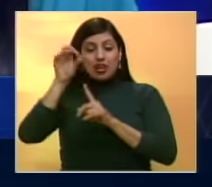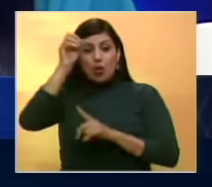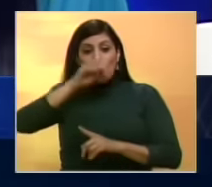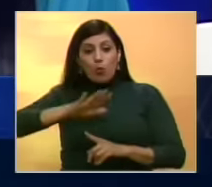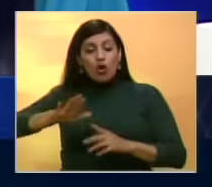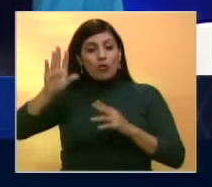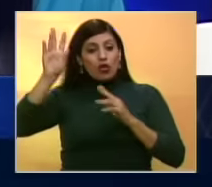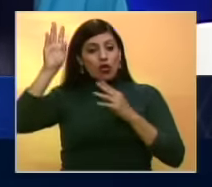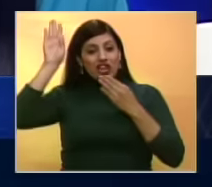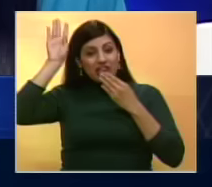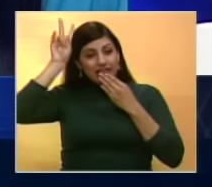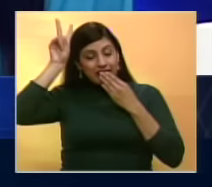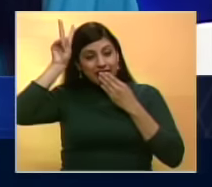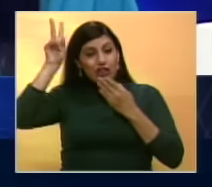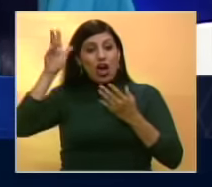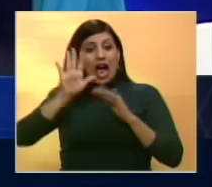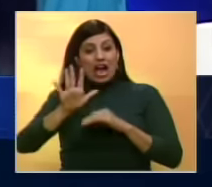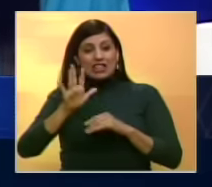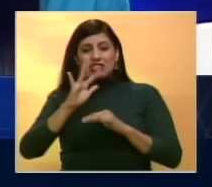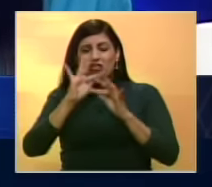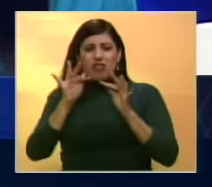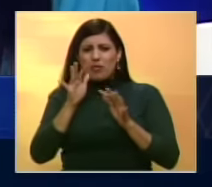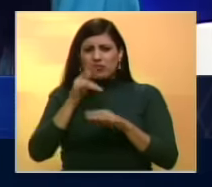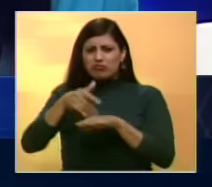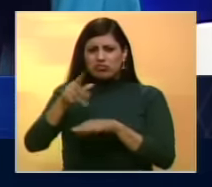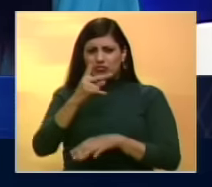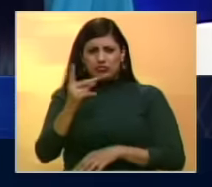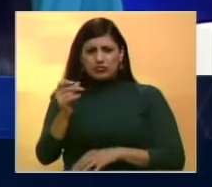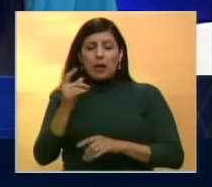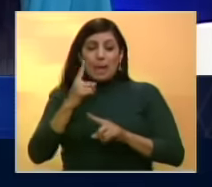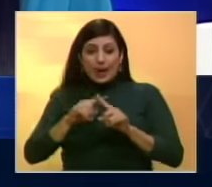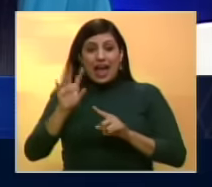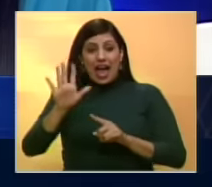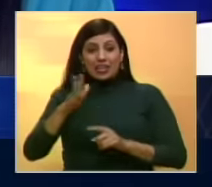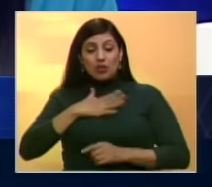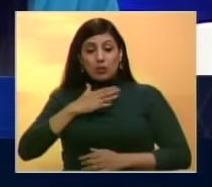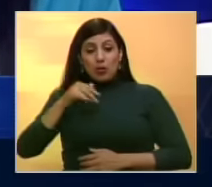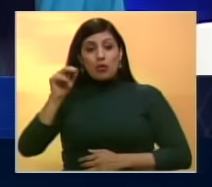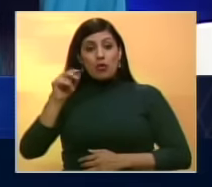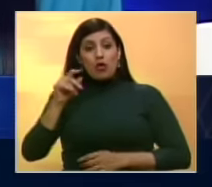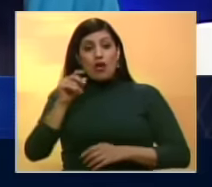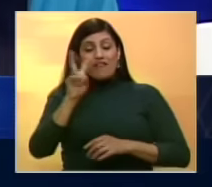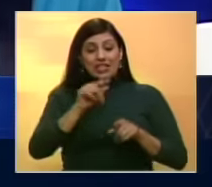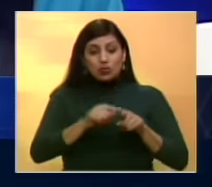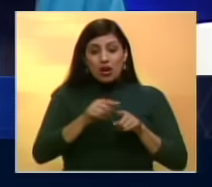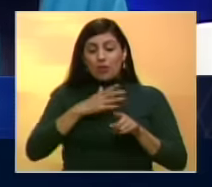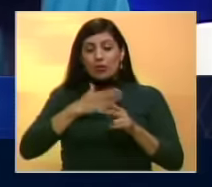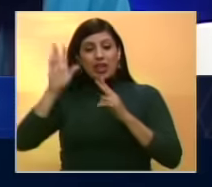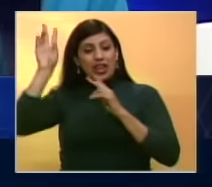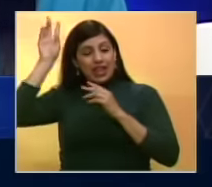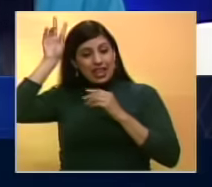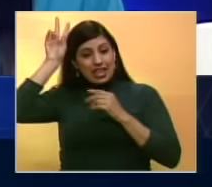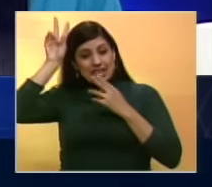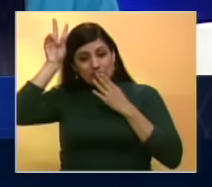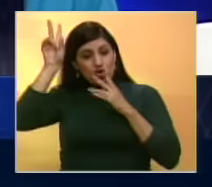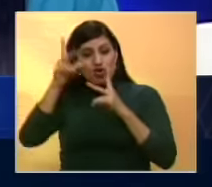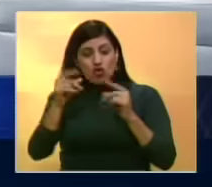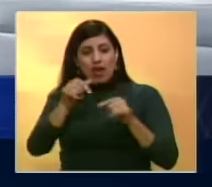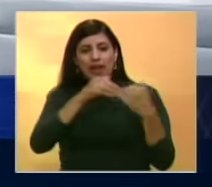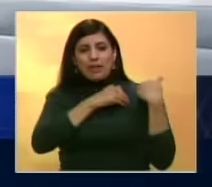indígenas vienen siendo digamos así sin forma de ser discriminatorio ni nada pero son los Criollos no los indígenas Entonces tenemos estos